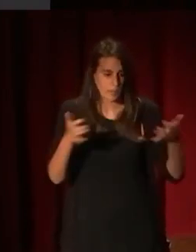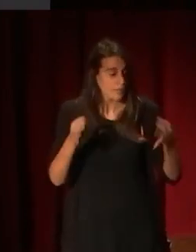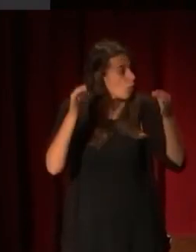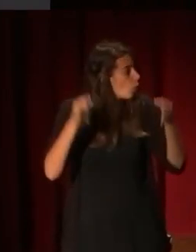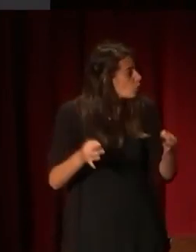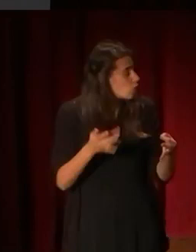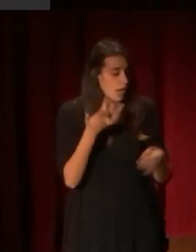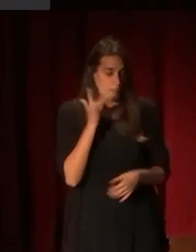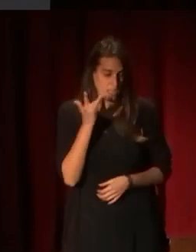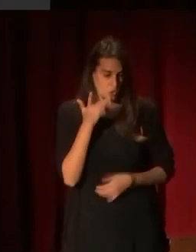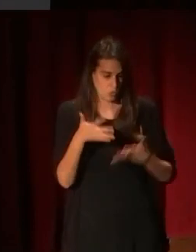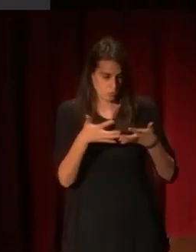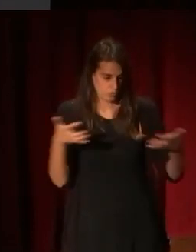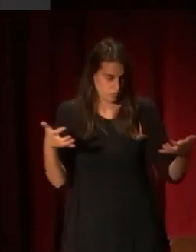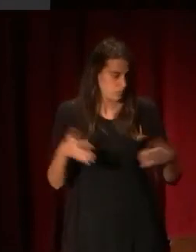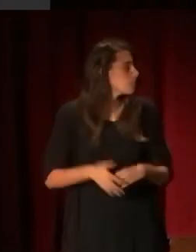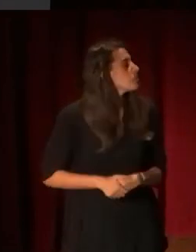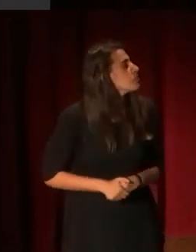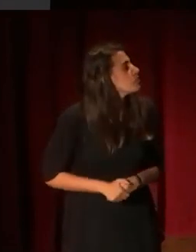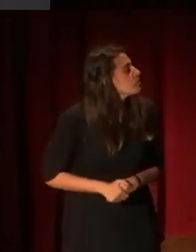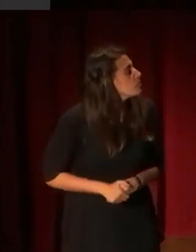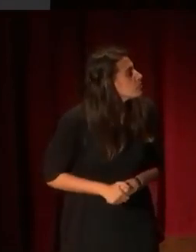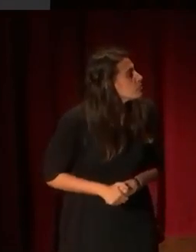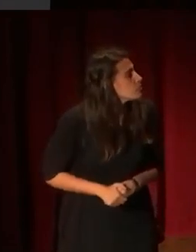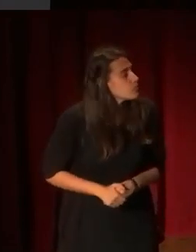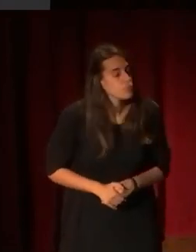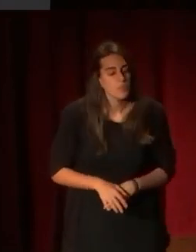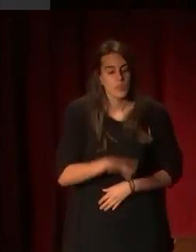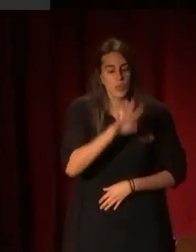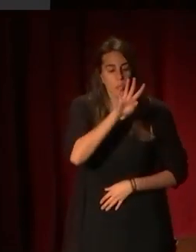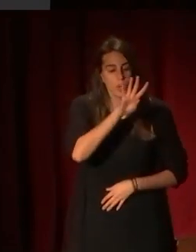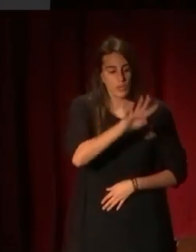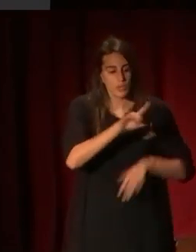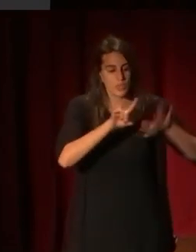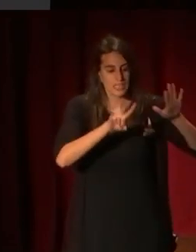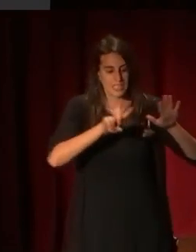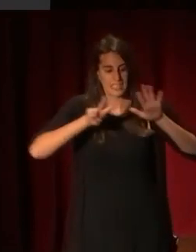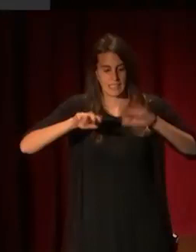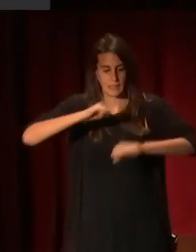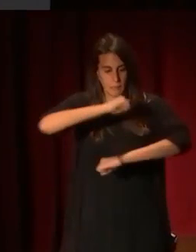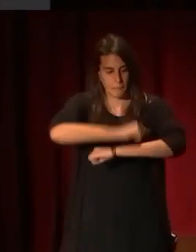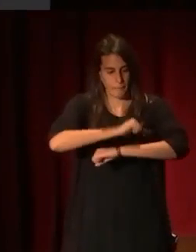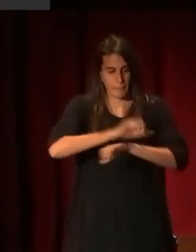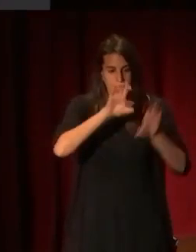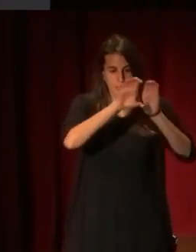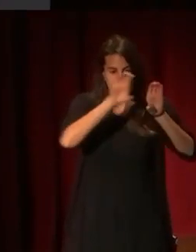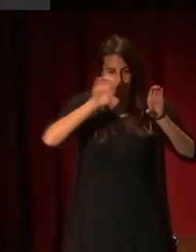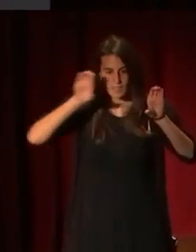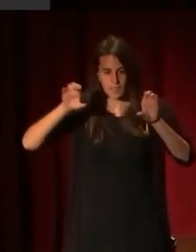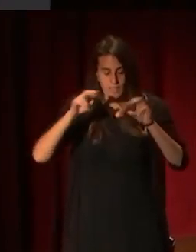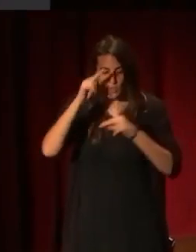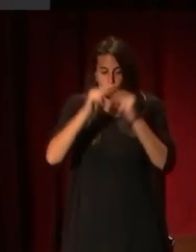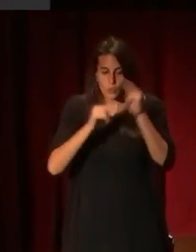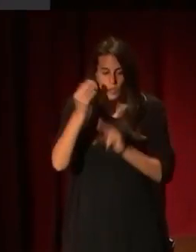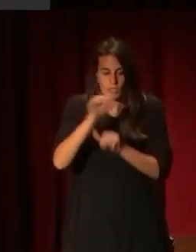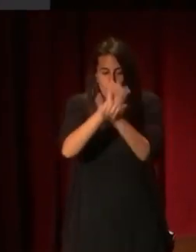subrayado en amarillo dice hill gonzález de ávila tiene cuatrocientos sesenta y siete ventanas labradas de una misma manera